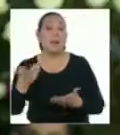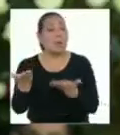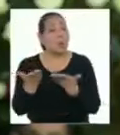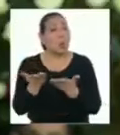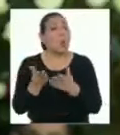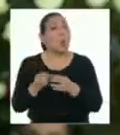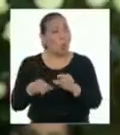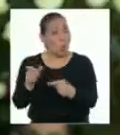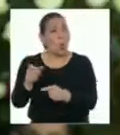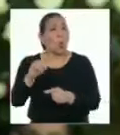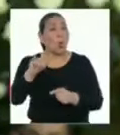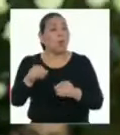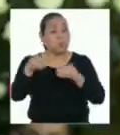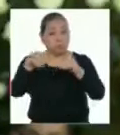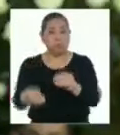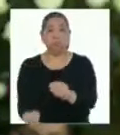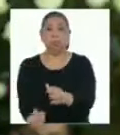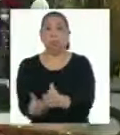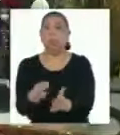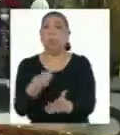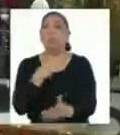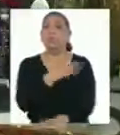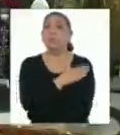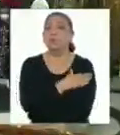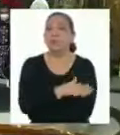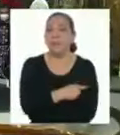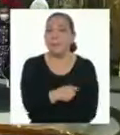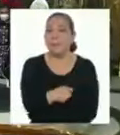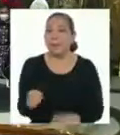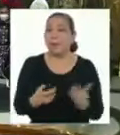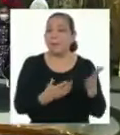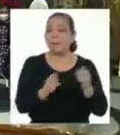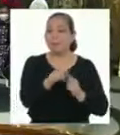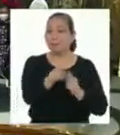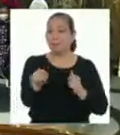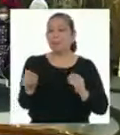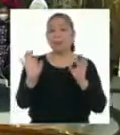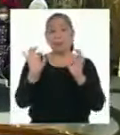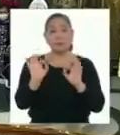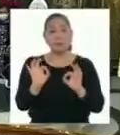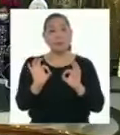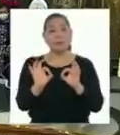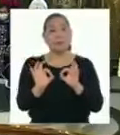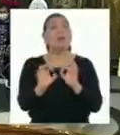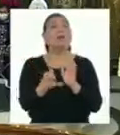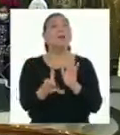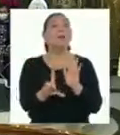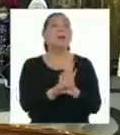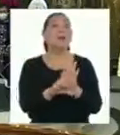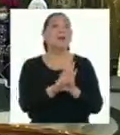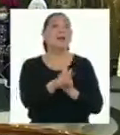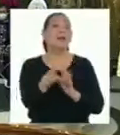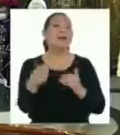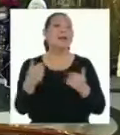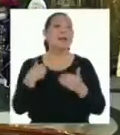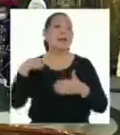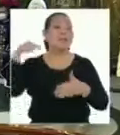hombres de Judá, su plantación preferida. Esperó de ellos cumplimientos de la ley y ahí